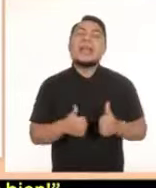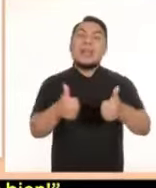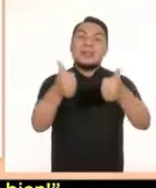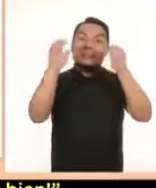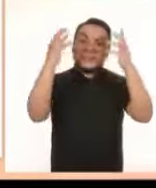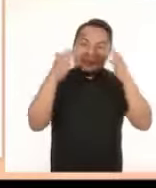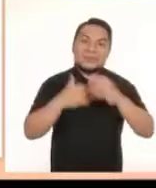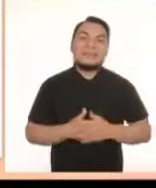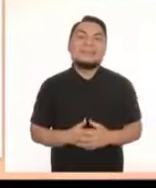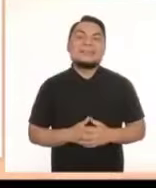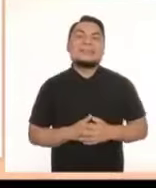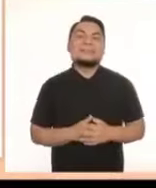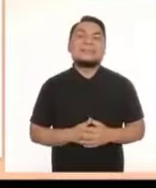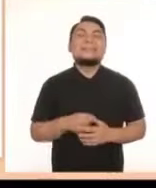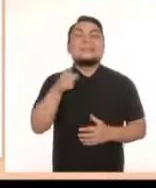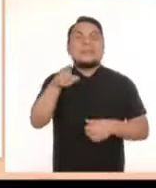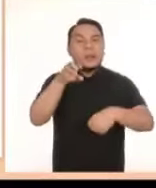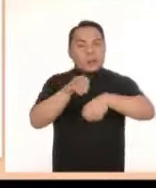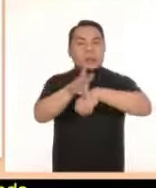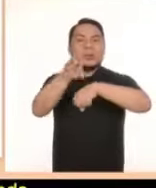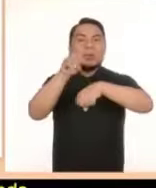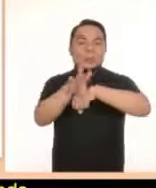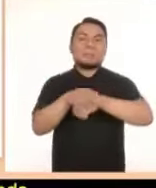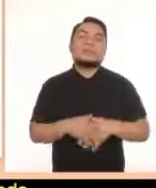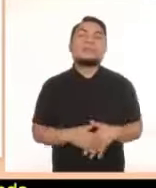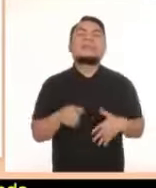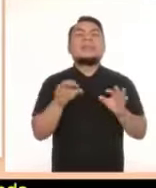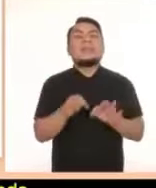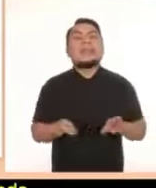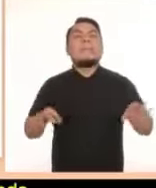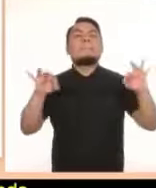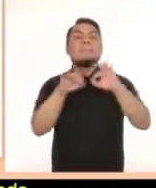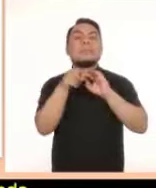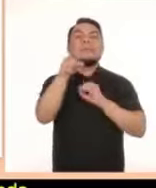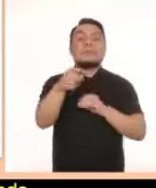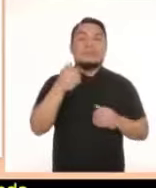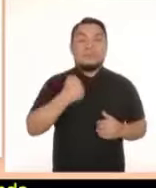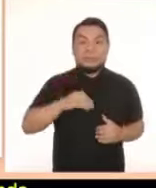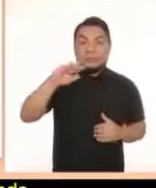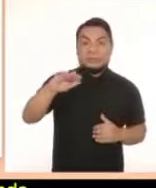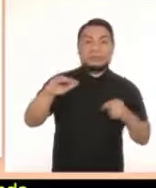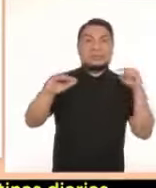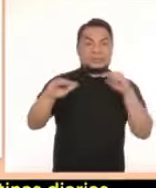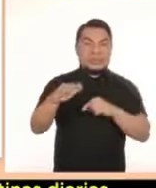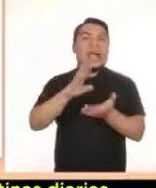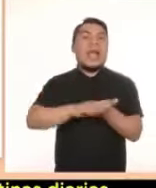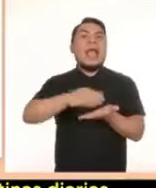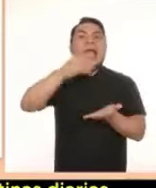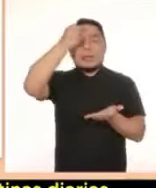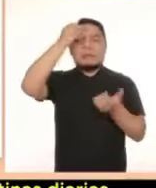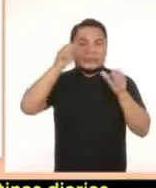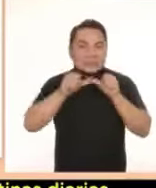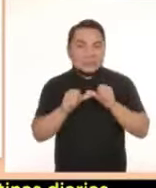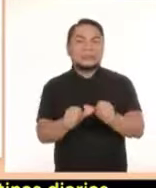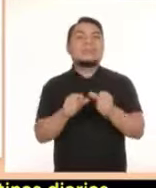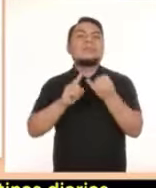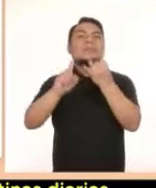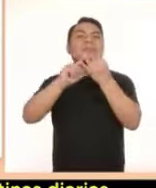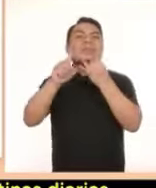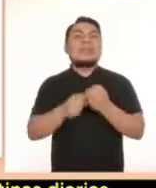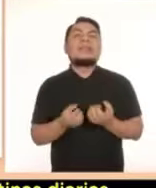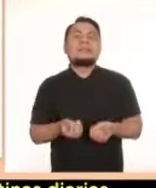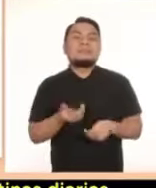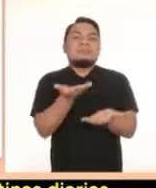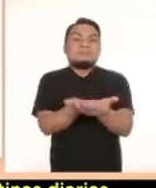bien! Recomendación: es importante que su niña o niño aprenda a seguir pequeñas indicaciones